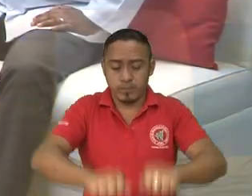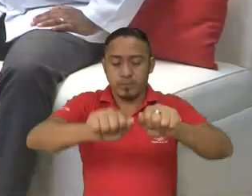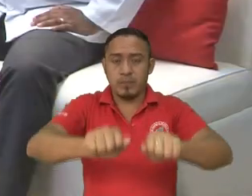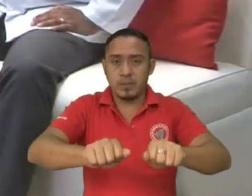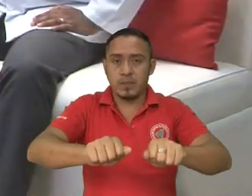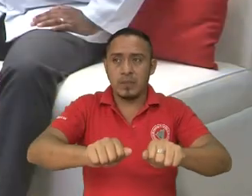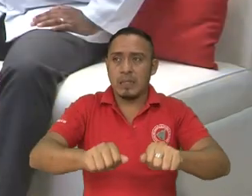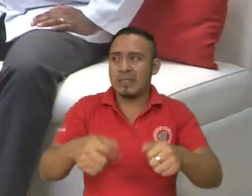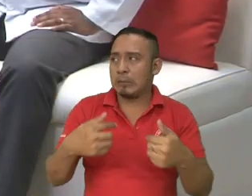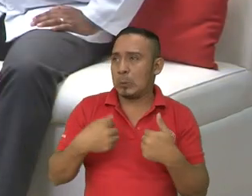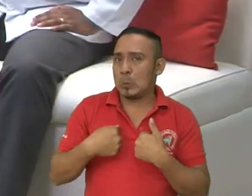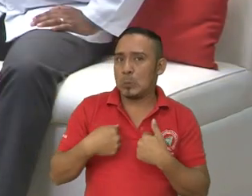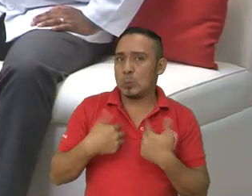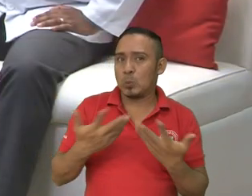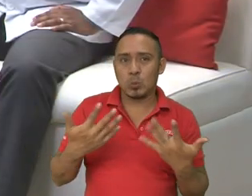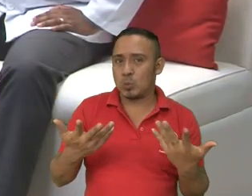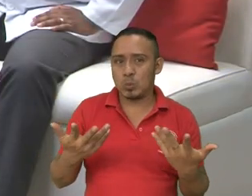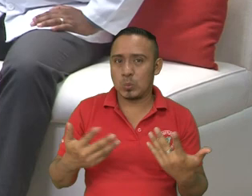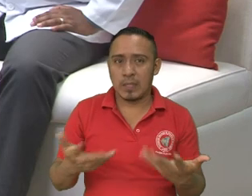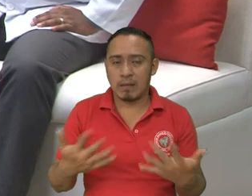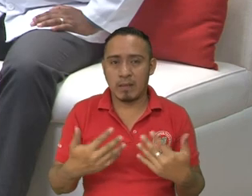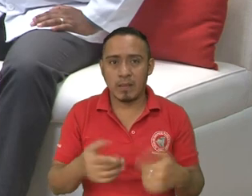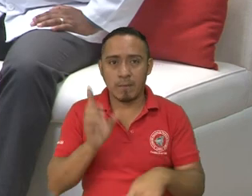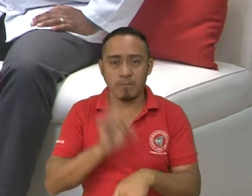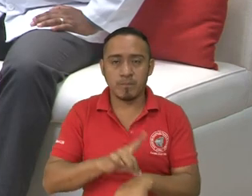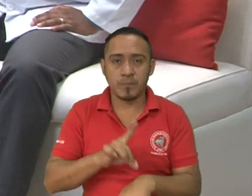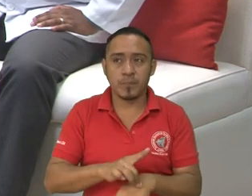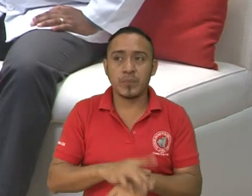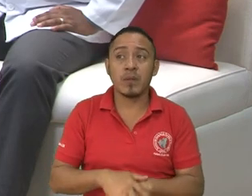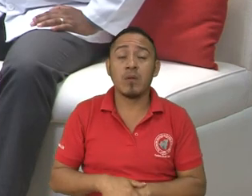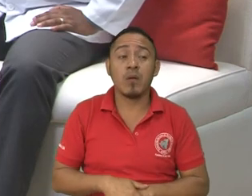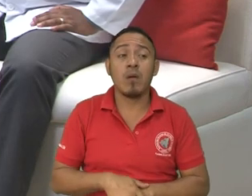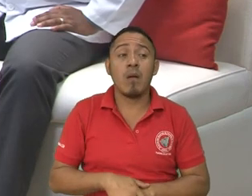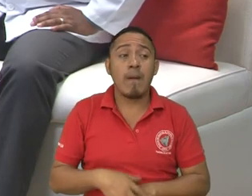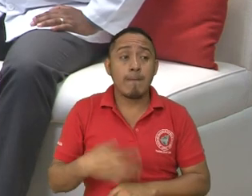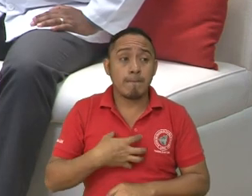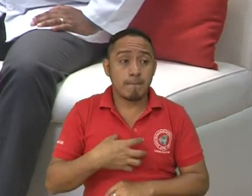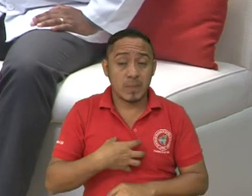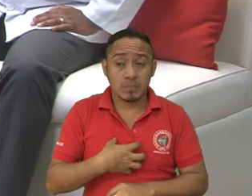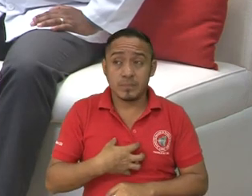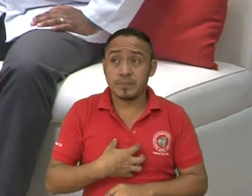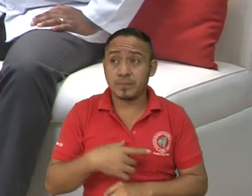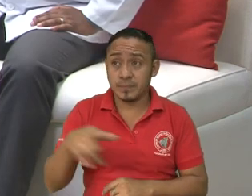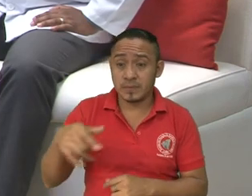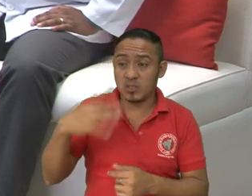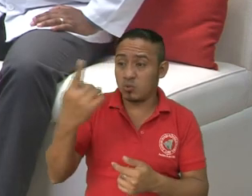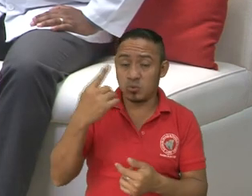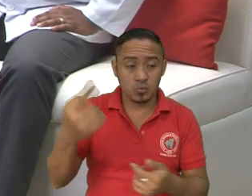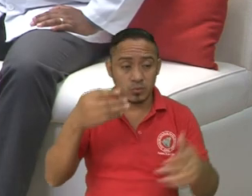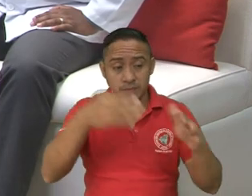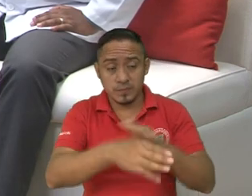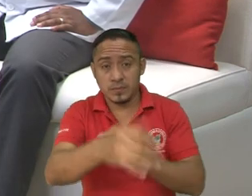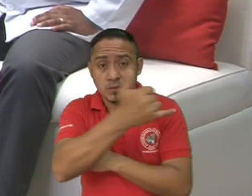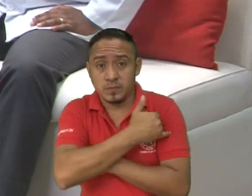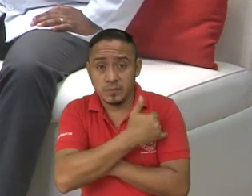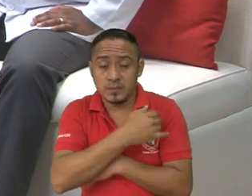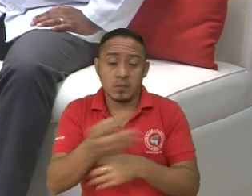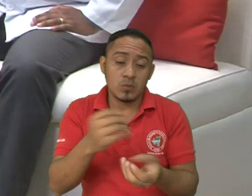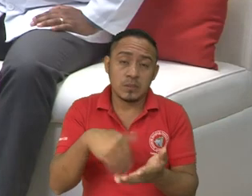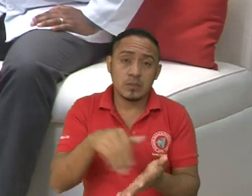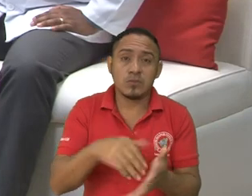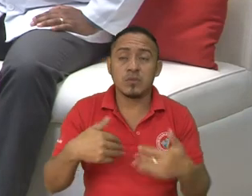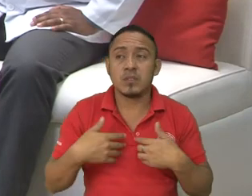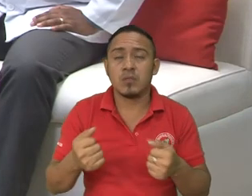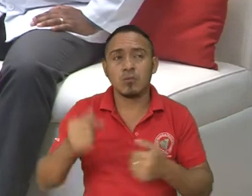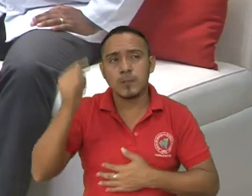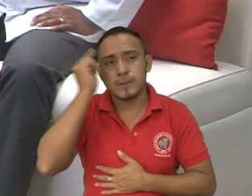Nosotros no somos médicos. Los aparatos de medicina están en los hospitales y en las unidades de salud. Por